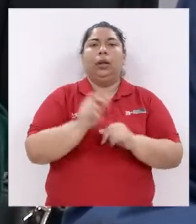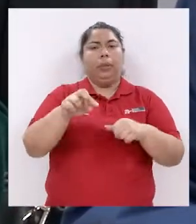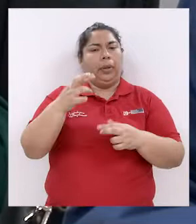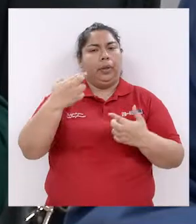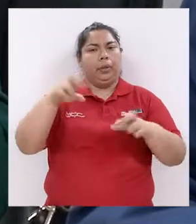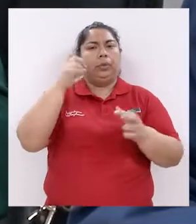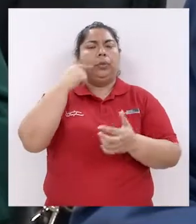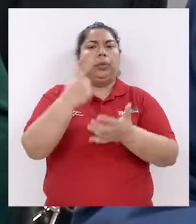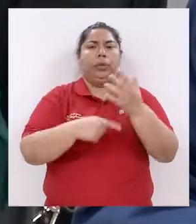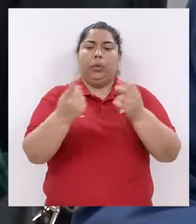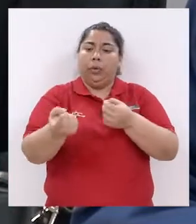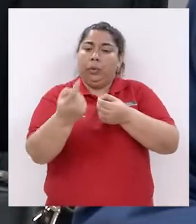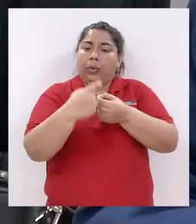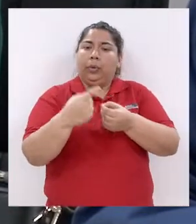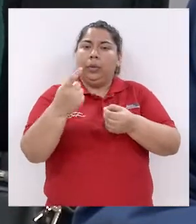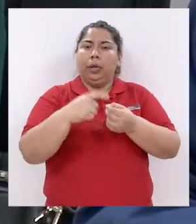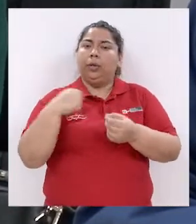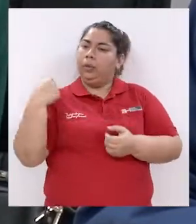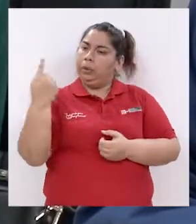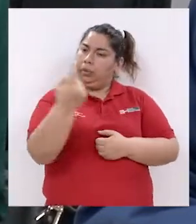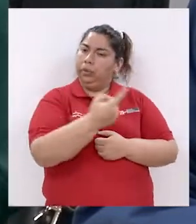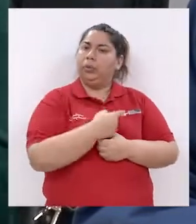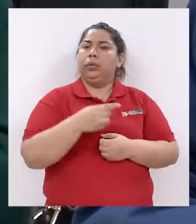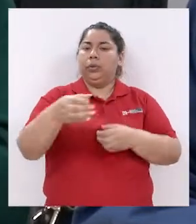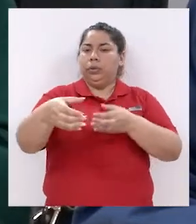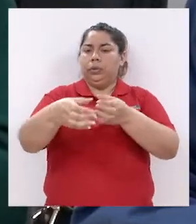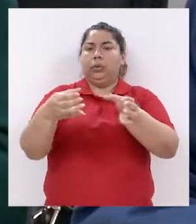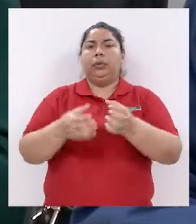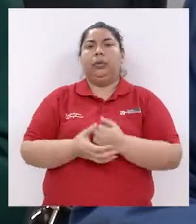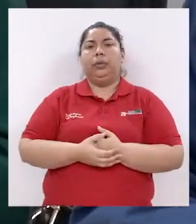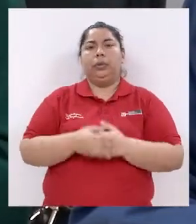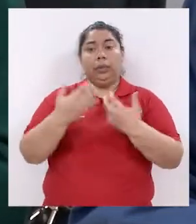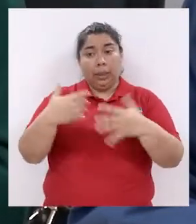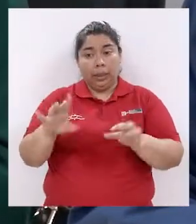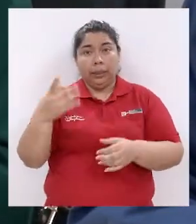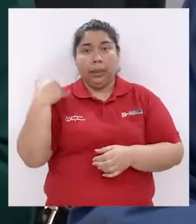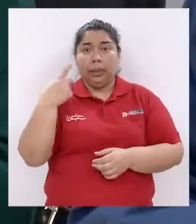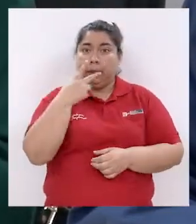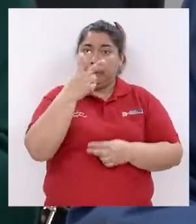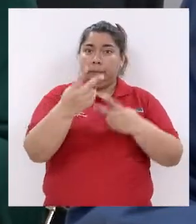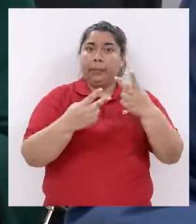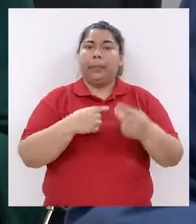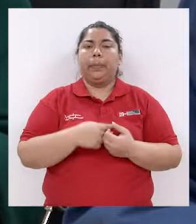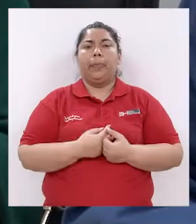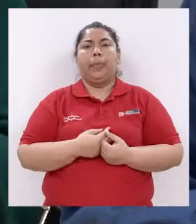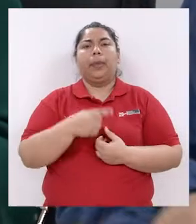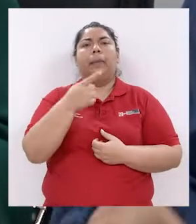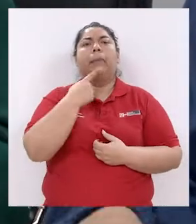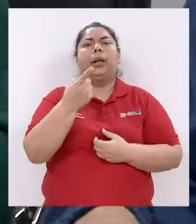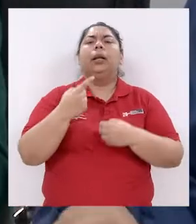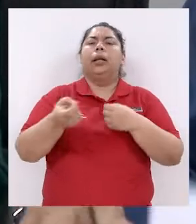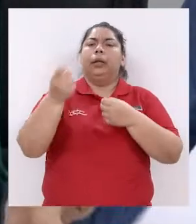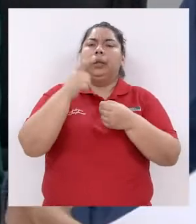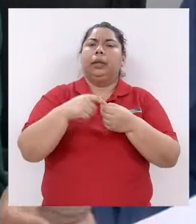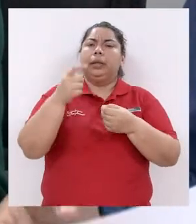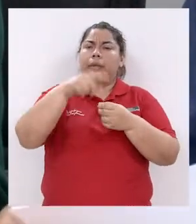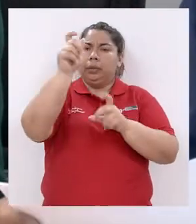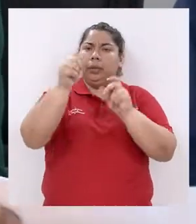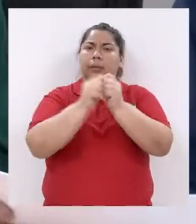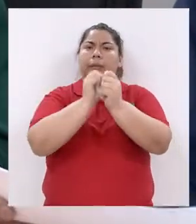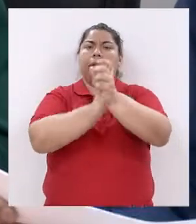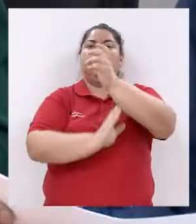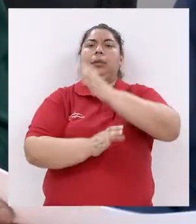pero sobre todo involucrando a los otros sectores. ¿Tendrá el Sistema Nacional para la Integración de Personas